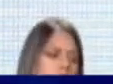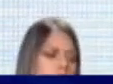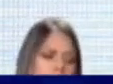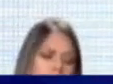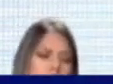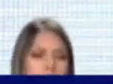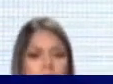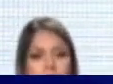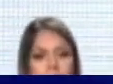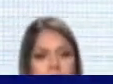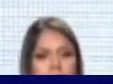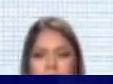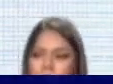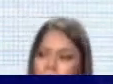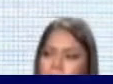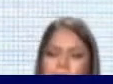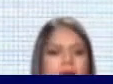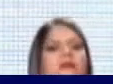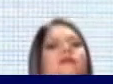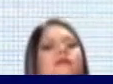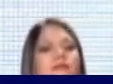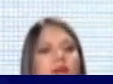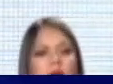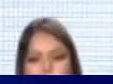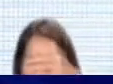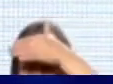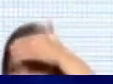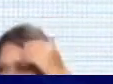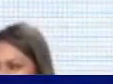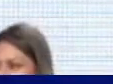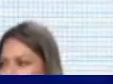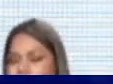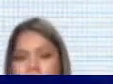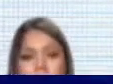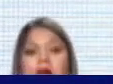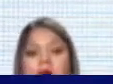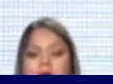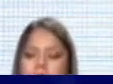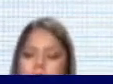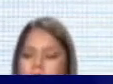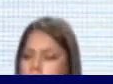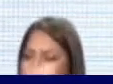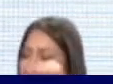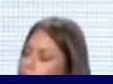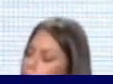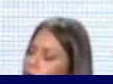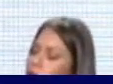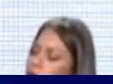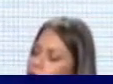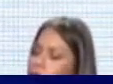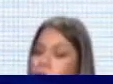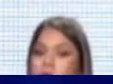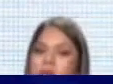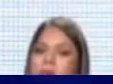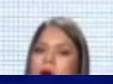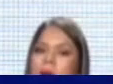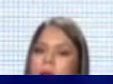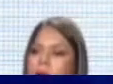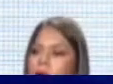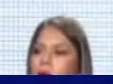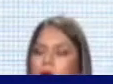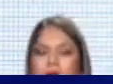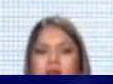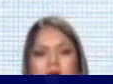son narcoterroristas y están financiados por el narco. Causan terror a las familias ecuatorianas